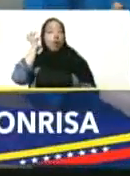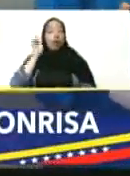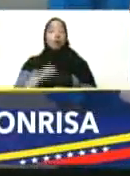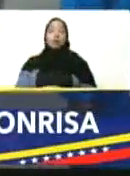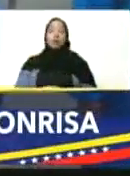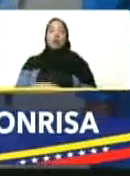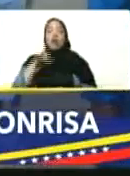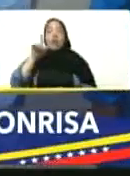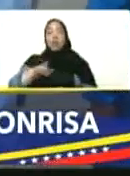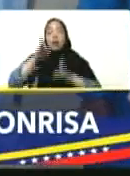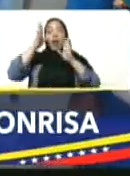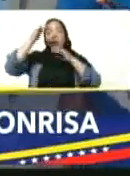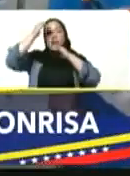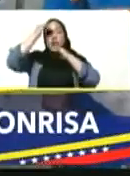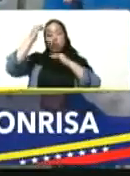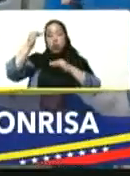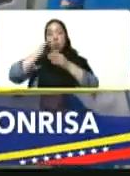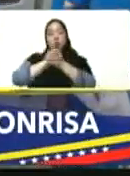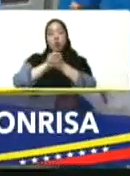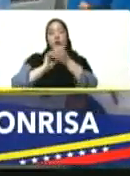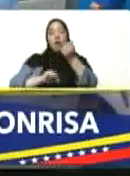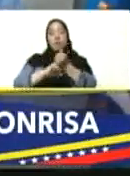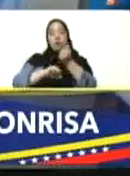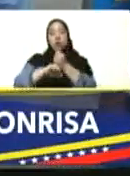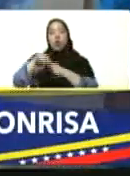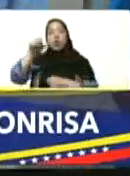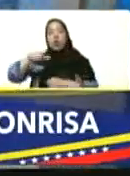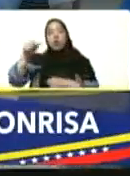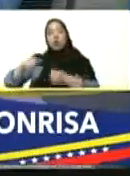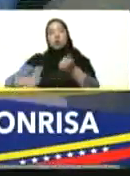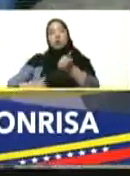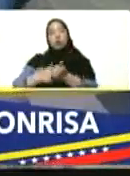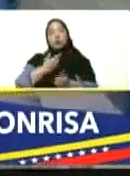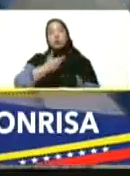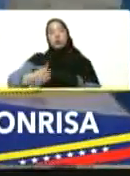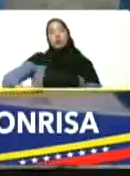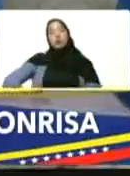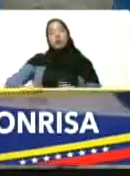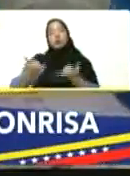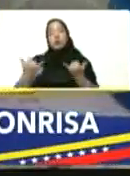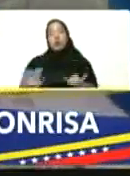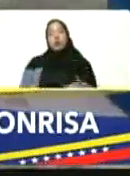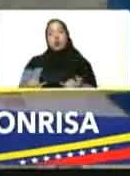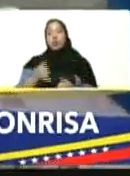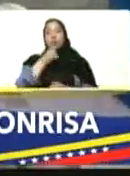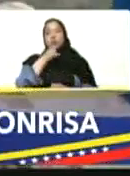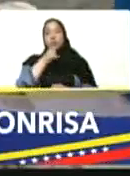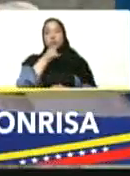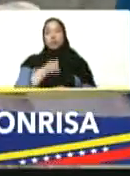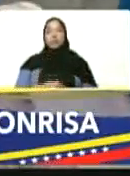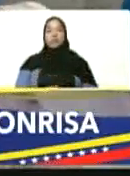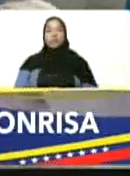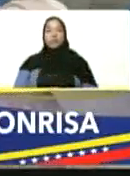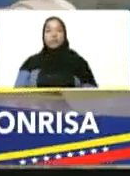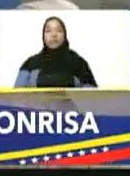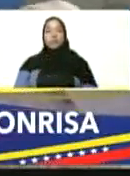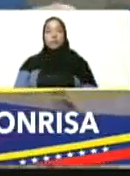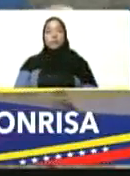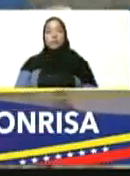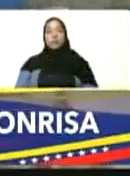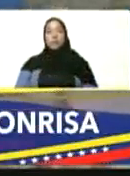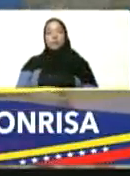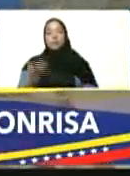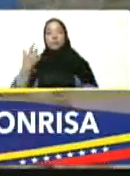sus asistentes dental que hoy día a día prestan servicio en este centro. Dejo